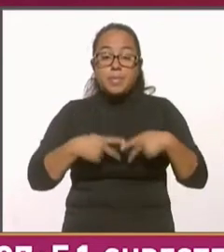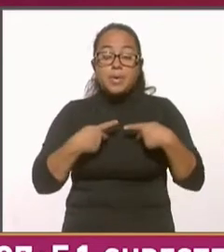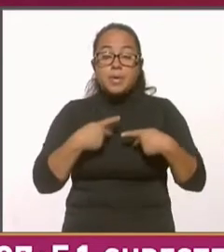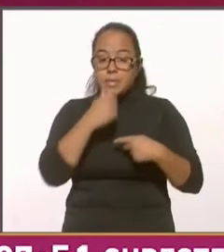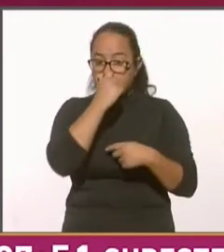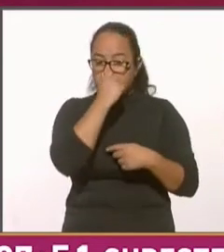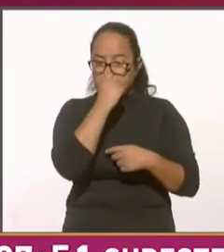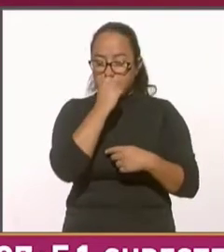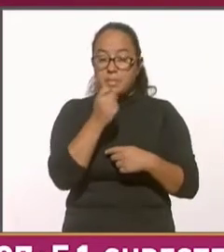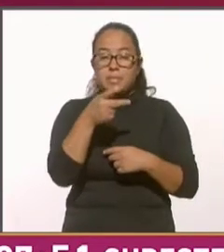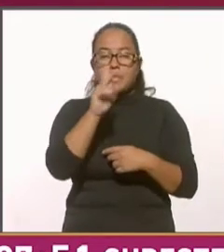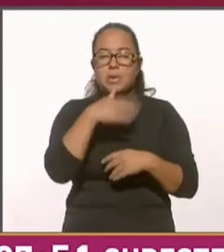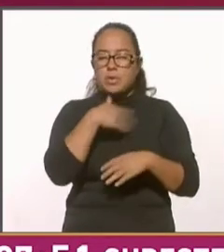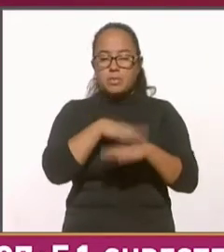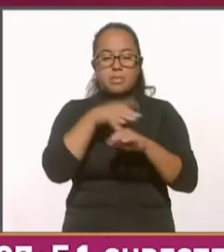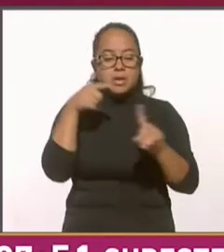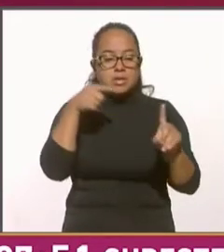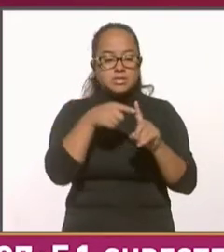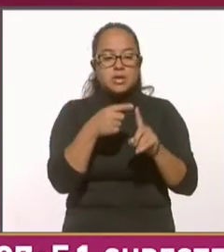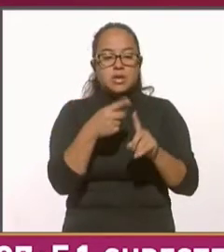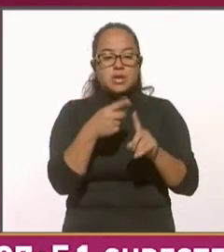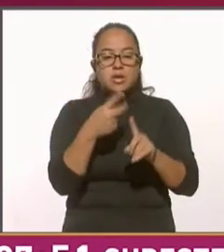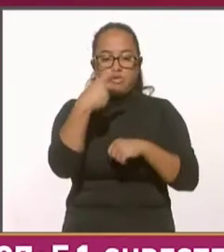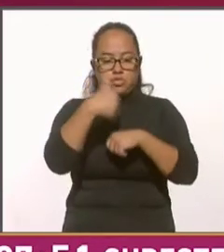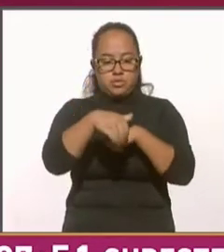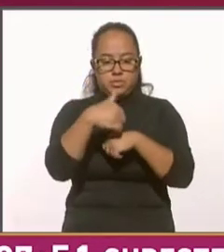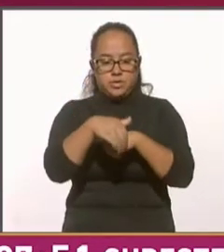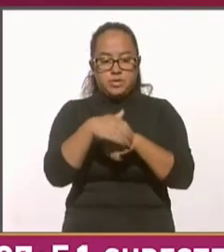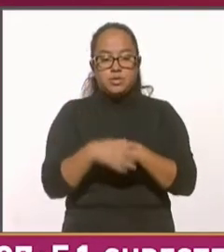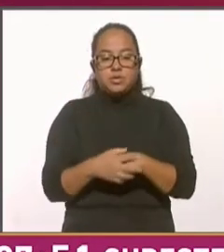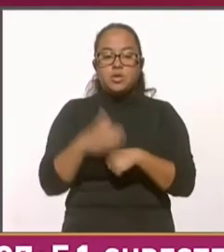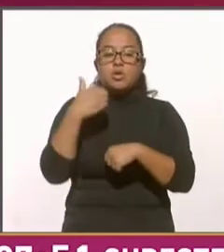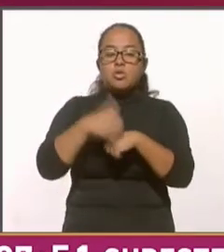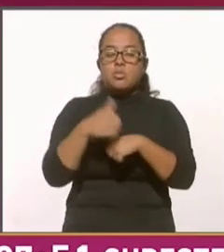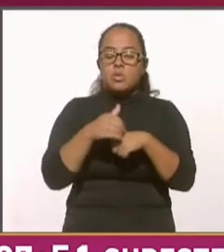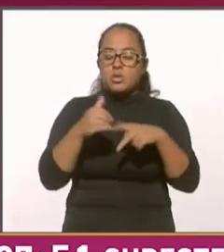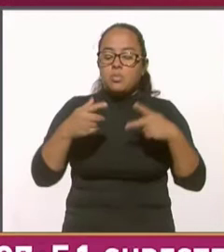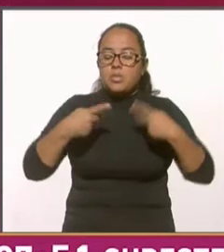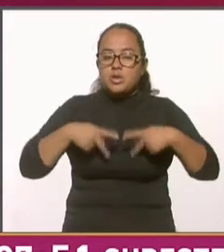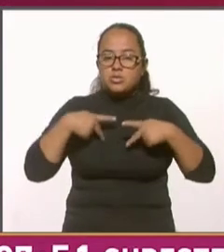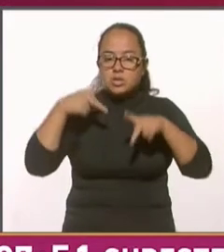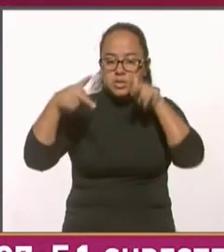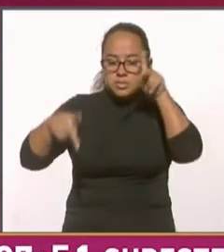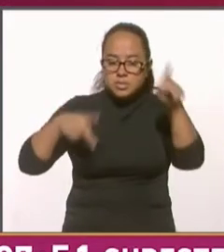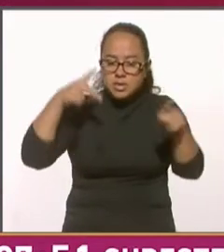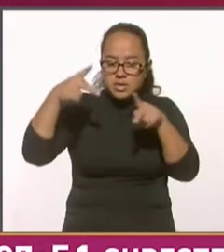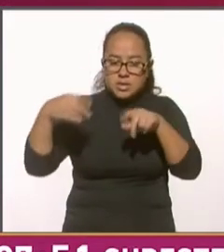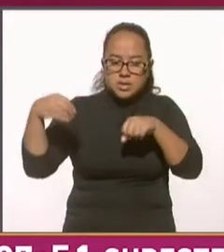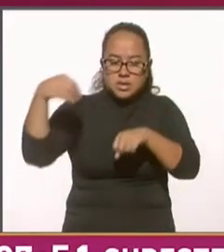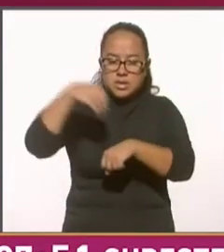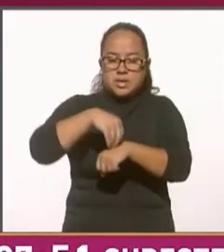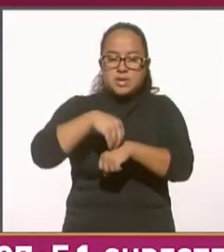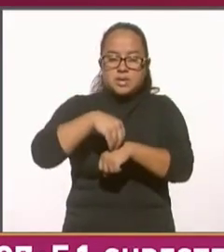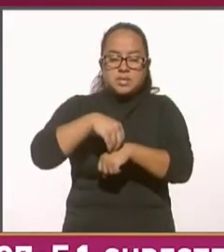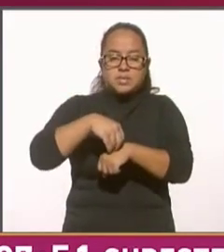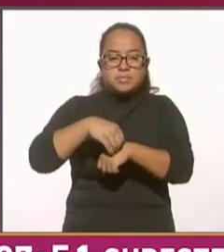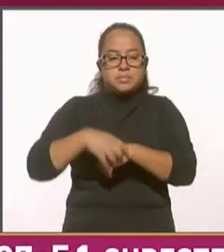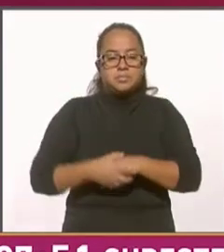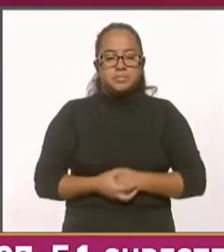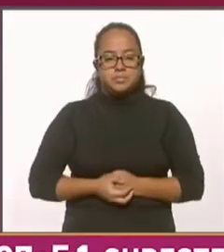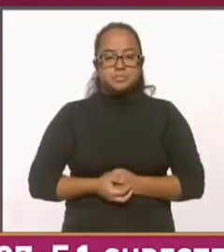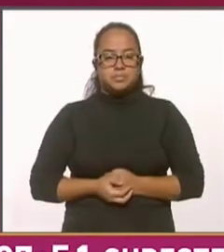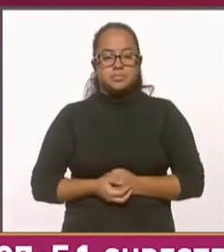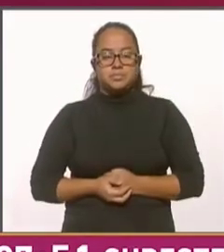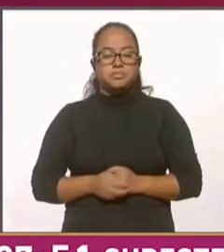a centrar en un par de números. El número de visitantes en el agregado, que habla